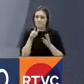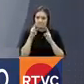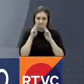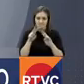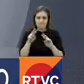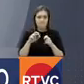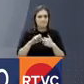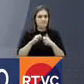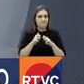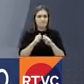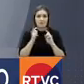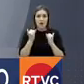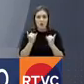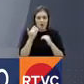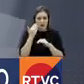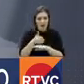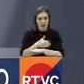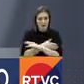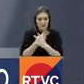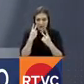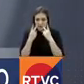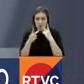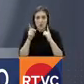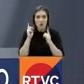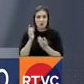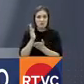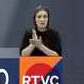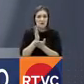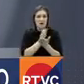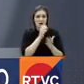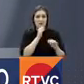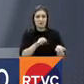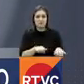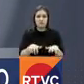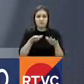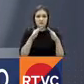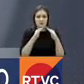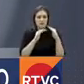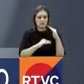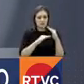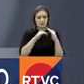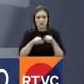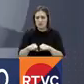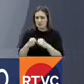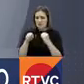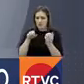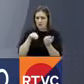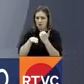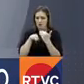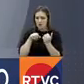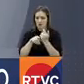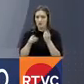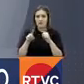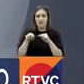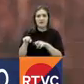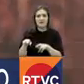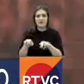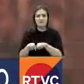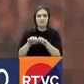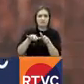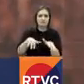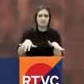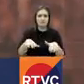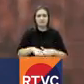medida preventiva, teniendo en cuenta que las lluvias han causado inundaciones en las viviendas, daños en las vías y aumento de la creciente de los